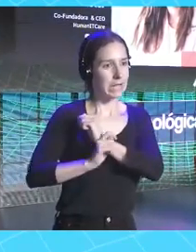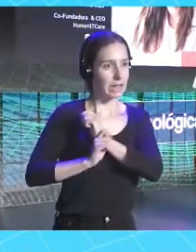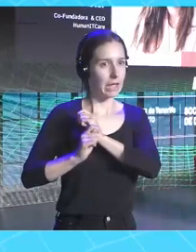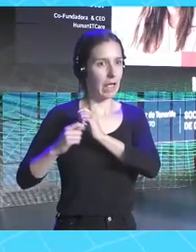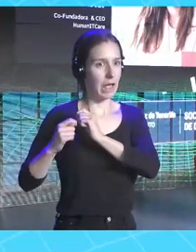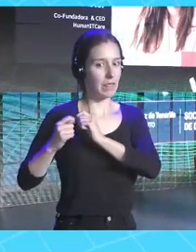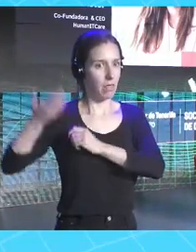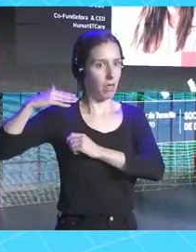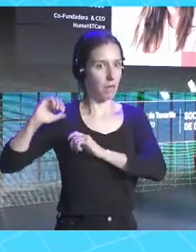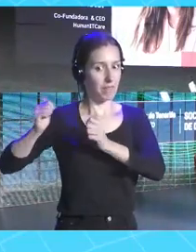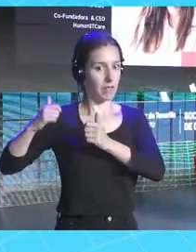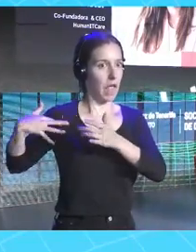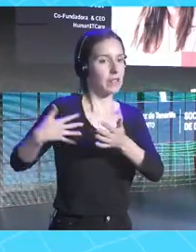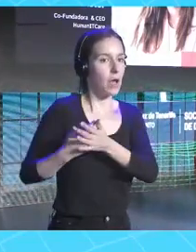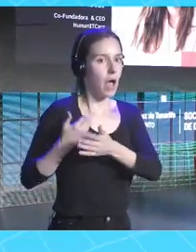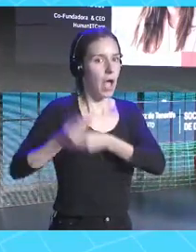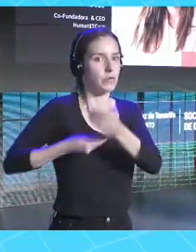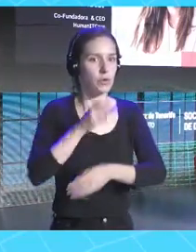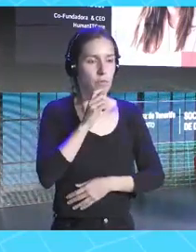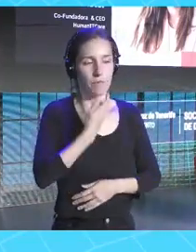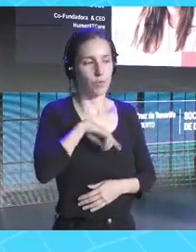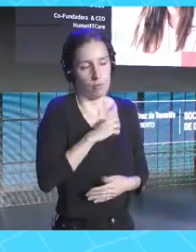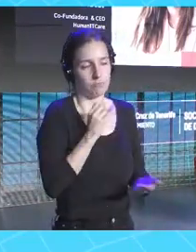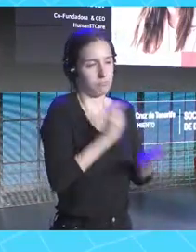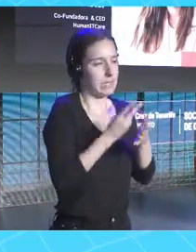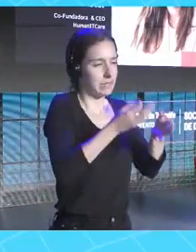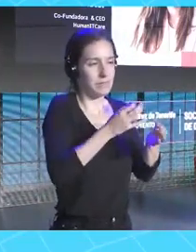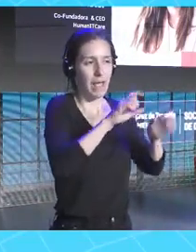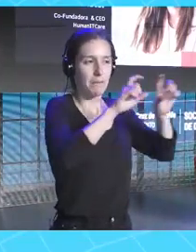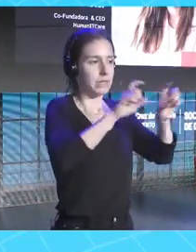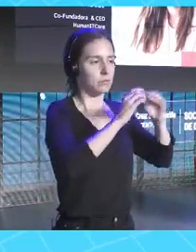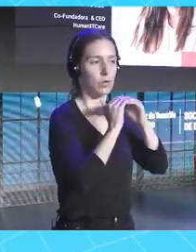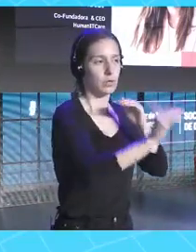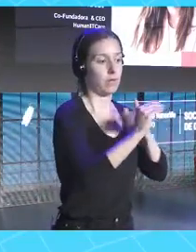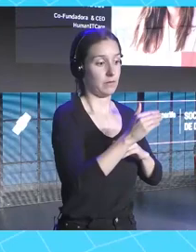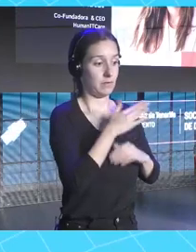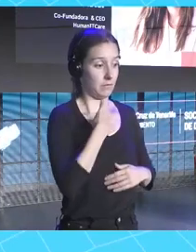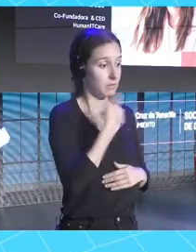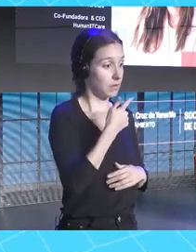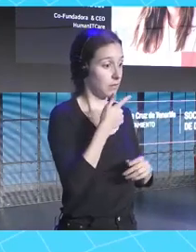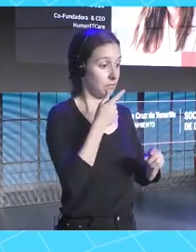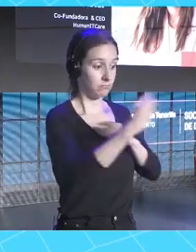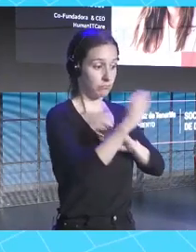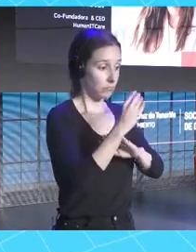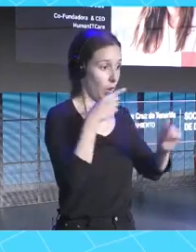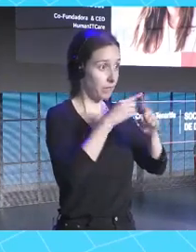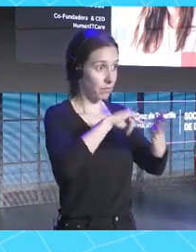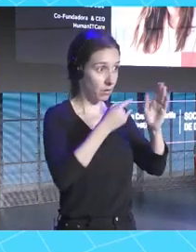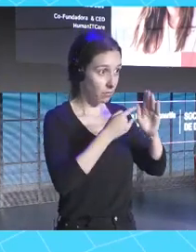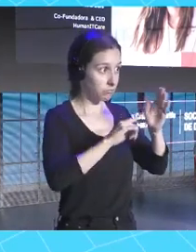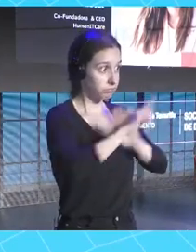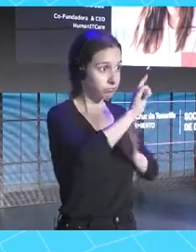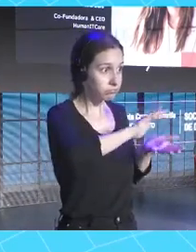sí pues nosotros siempre hemos abogado pues una empresa muy sostenible es decir la financiación para hacer desarrollo tecnológico es súper importante sobre todo